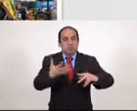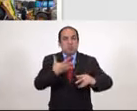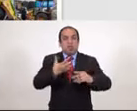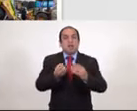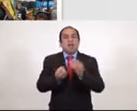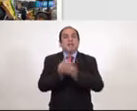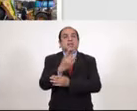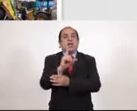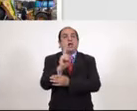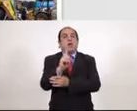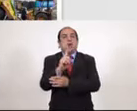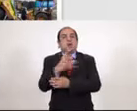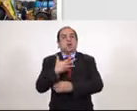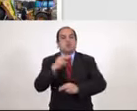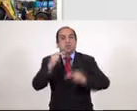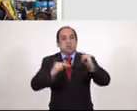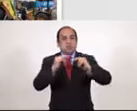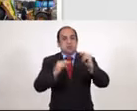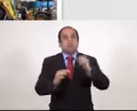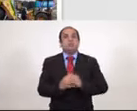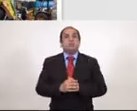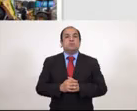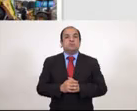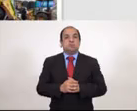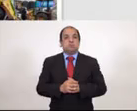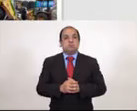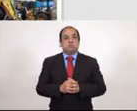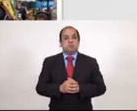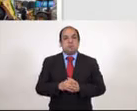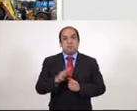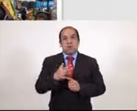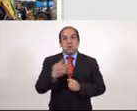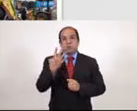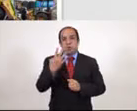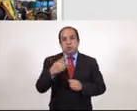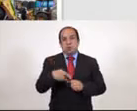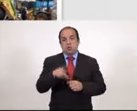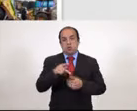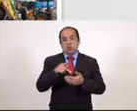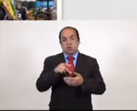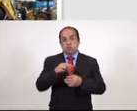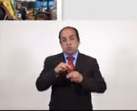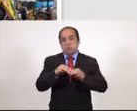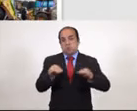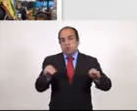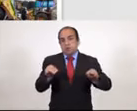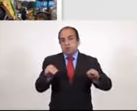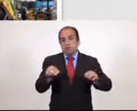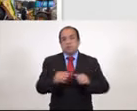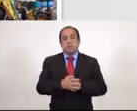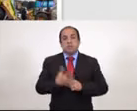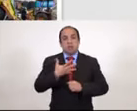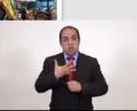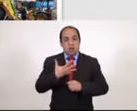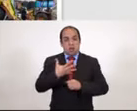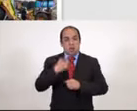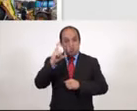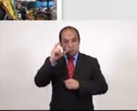que alcanzó alturas del orden de los 4 metros. Ahí se tiene una de las